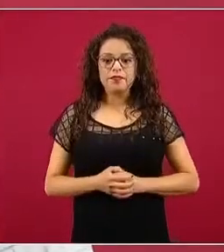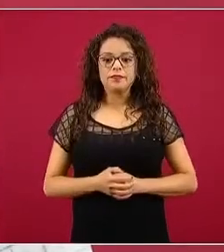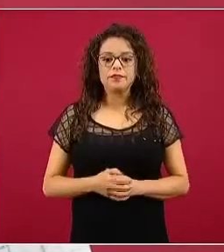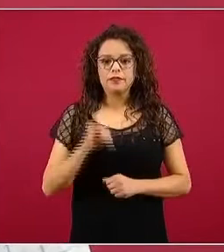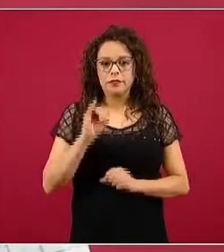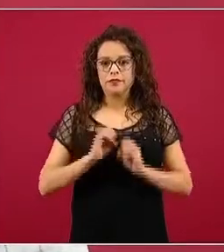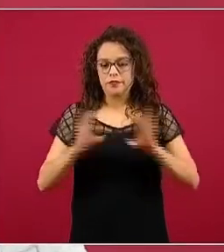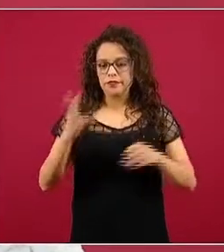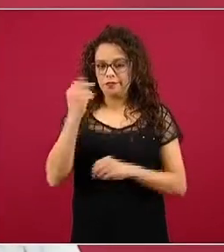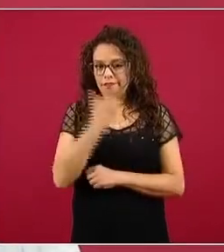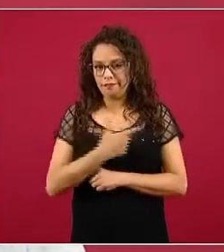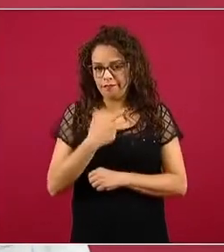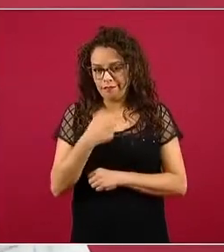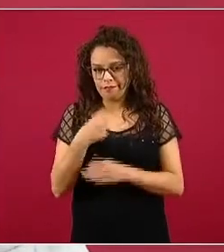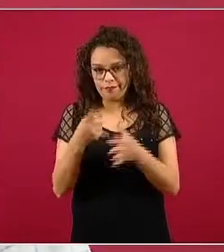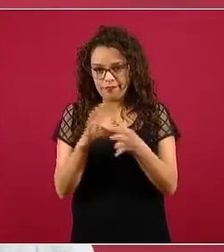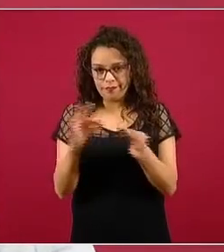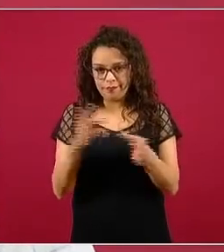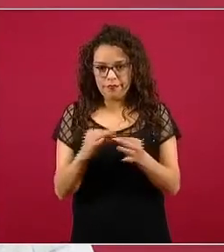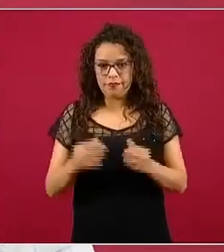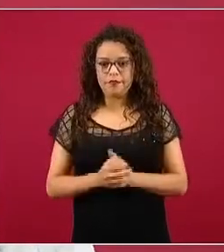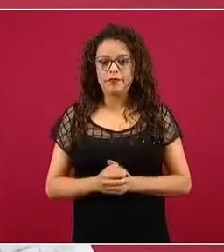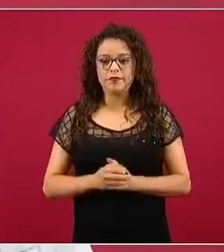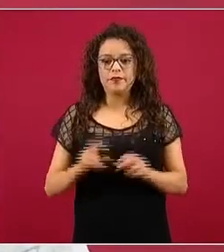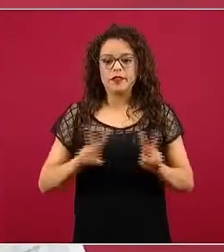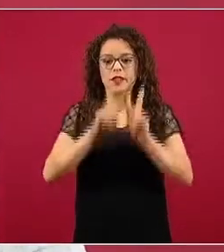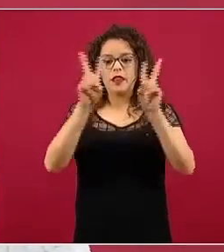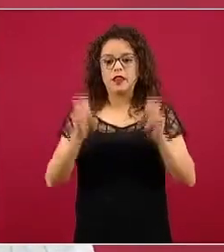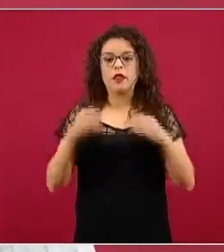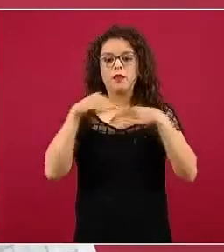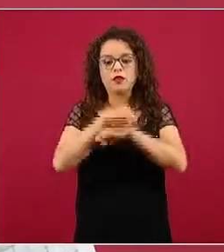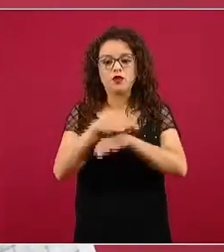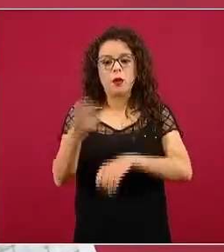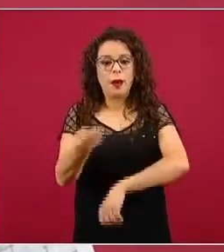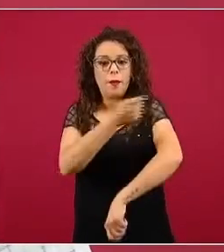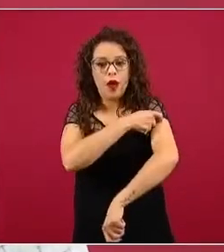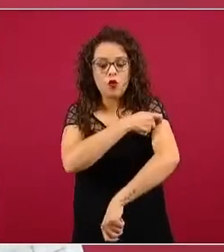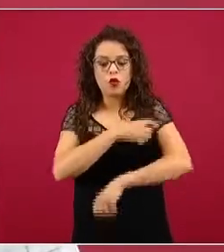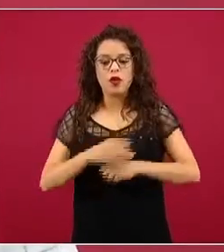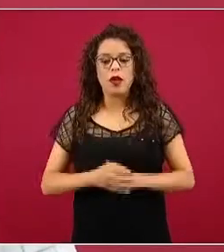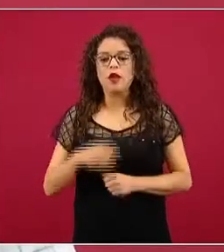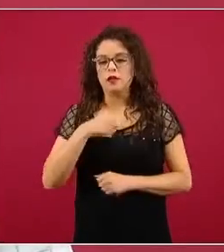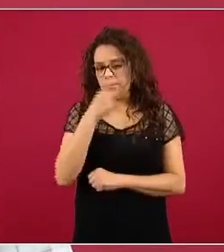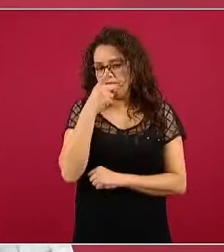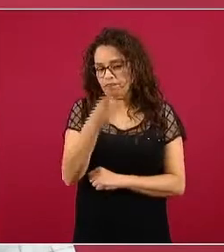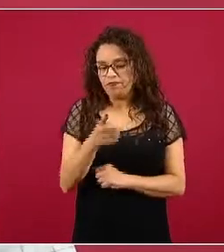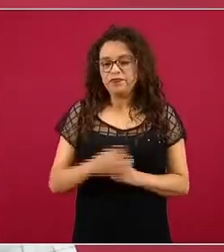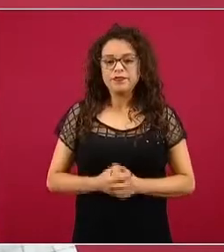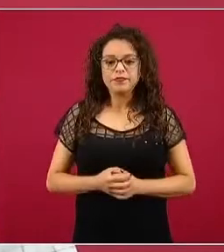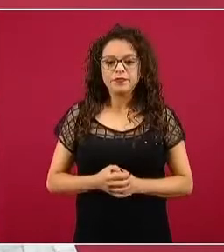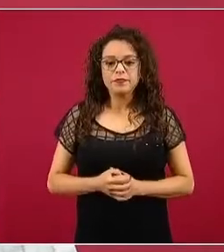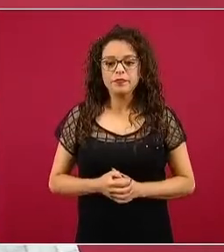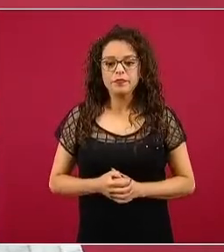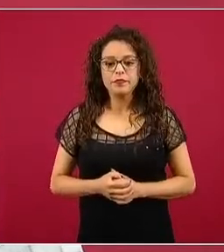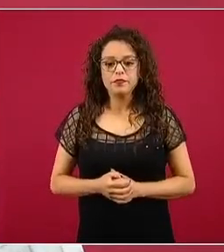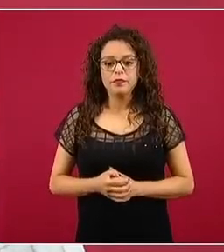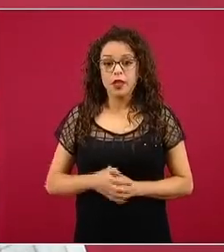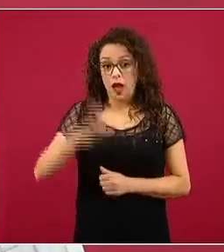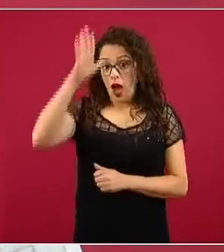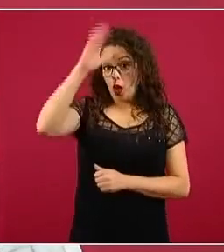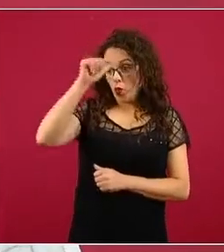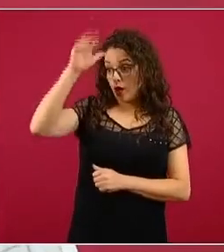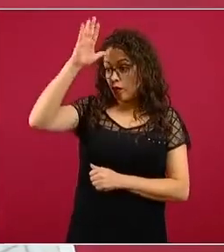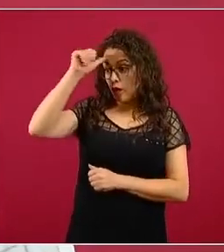mucho gusto. En relación al tema de la vacuna, podemos comentar precisamente los acuerdos que